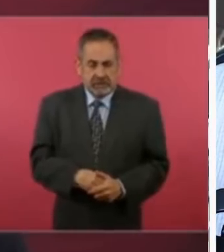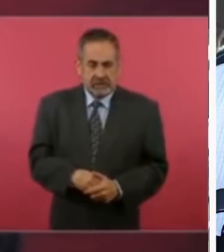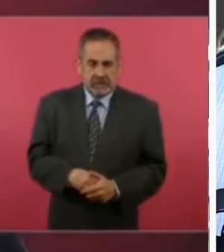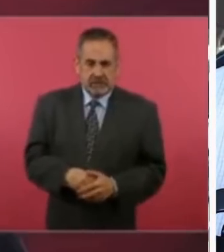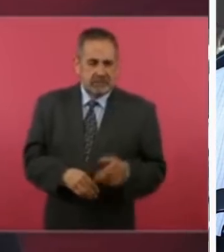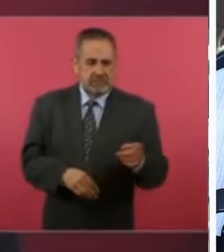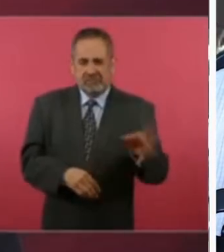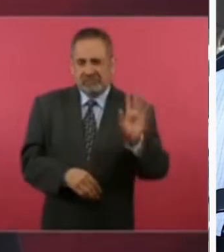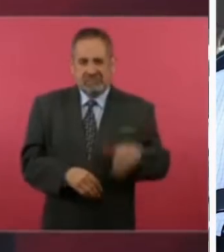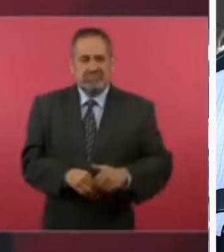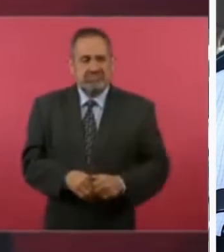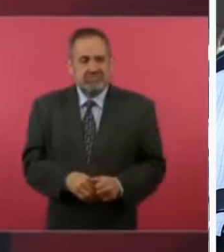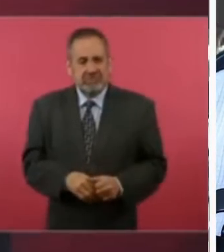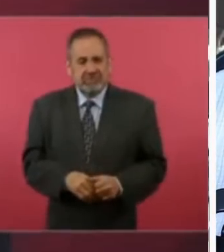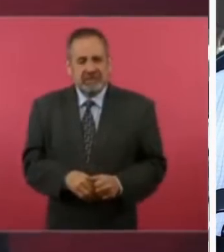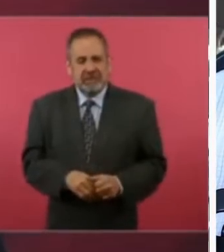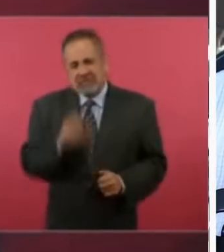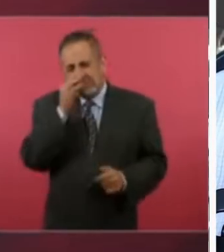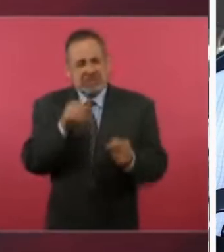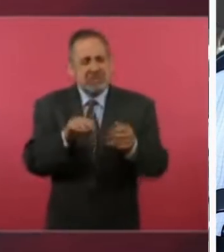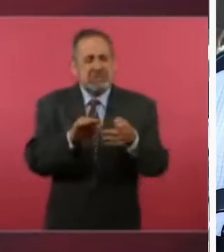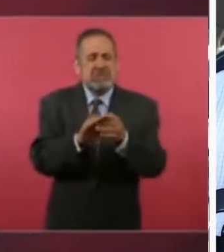una franja muy pequeña.